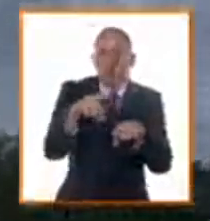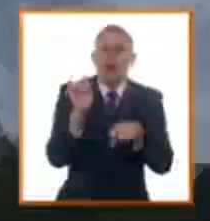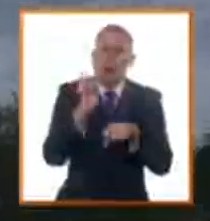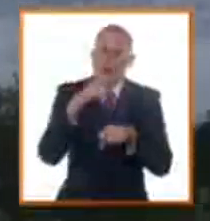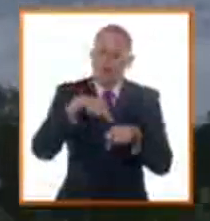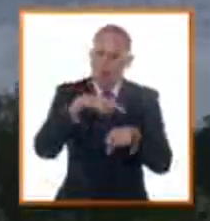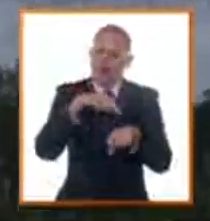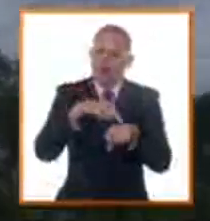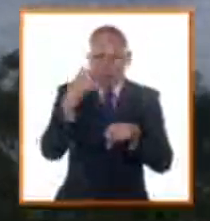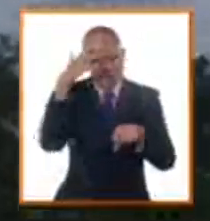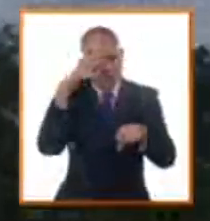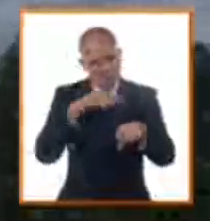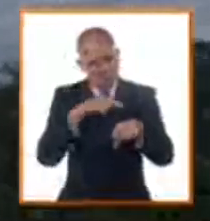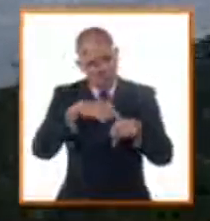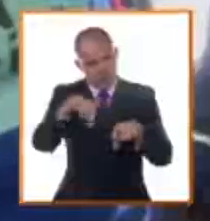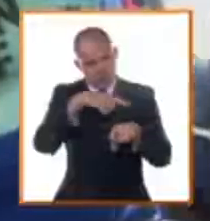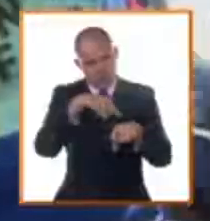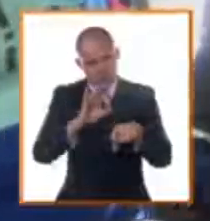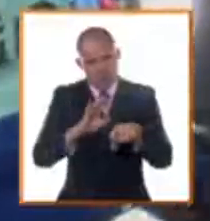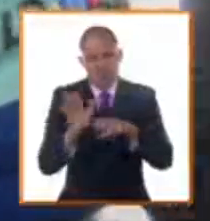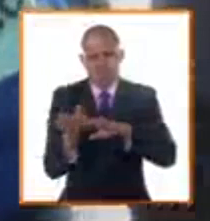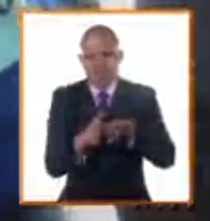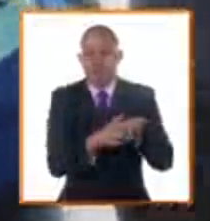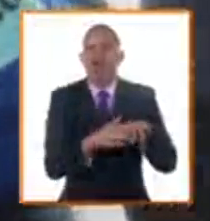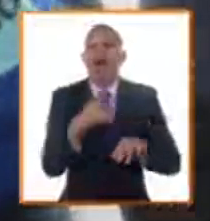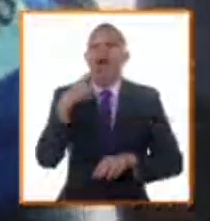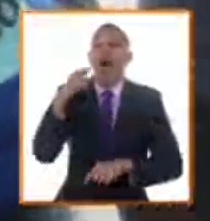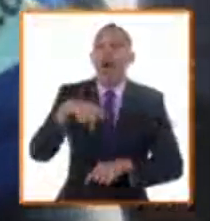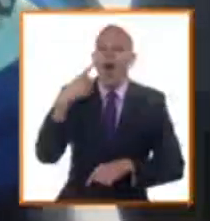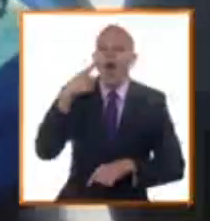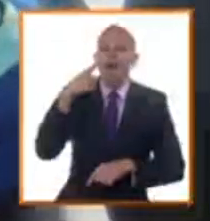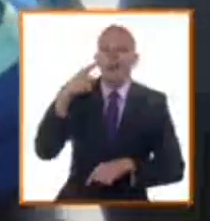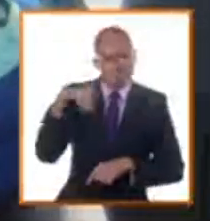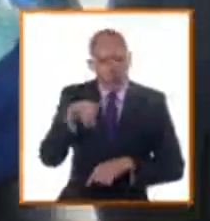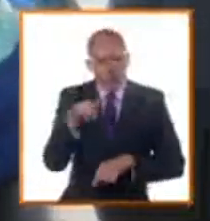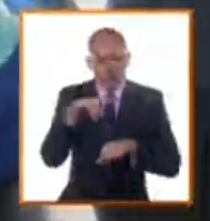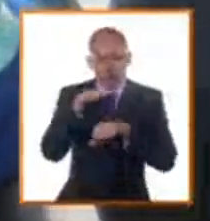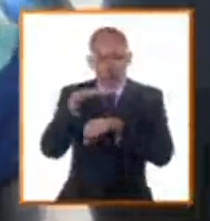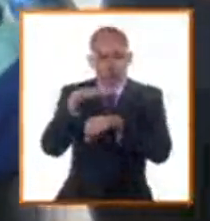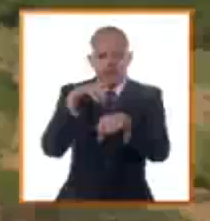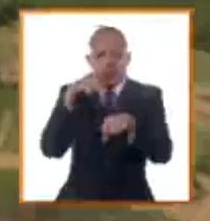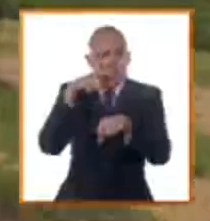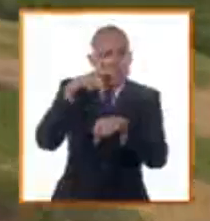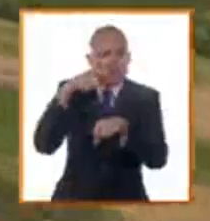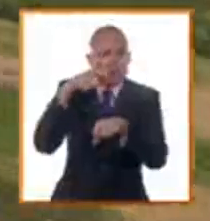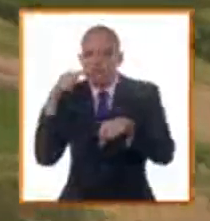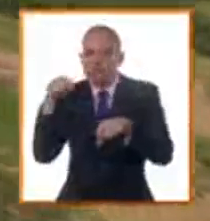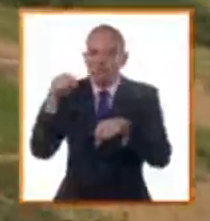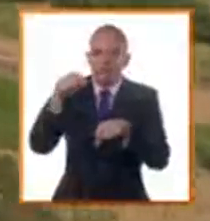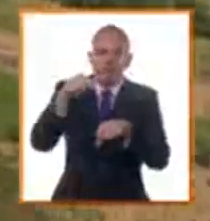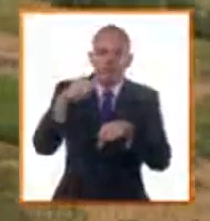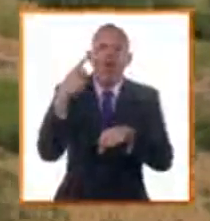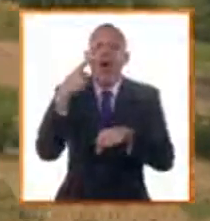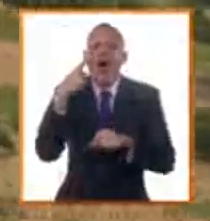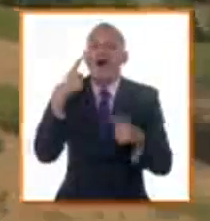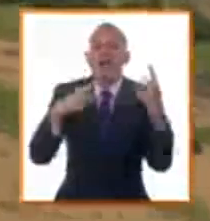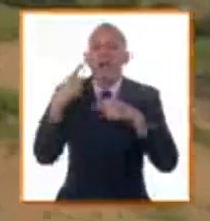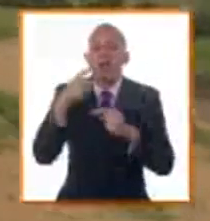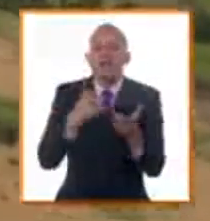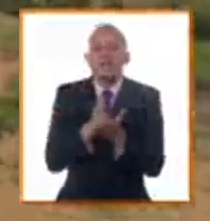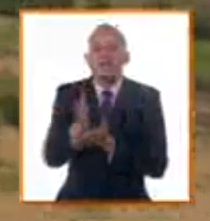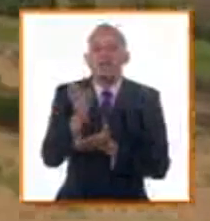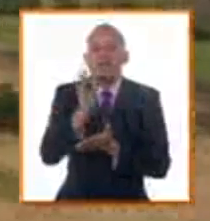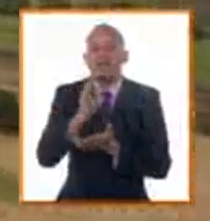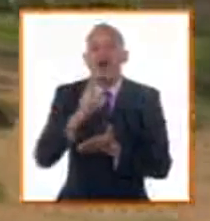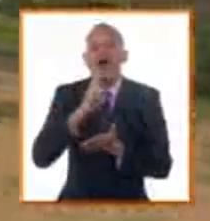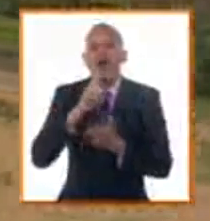de la provincia, la comitiva apreció las comunidades que permanecen inundadas como consecuencia de la crecida de ríos y vertimiento de embalses. De